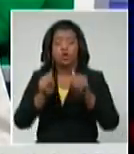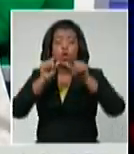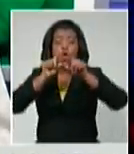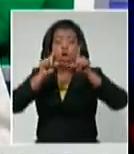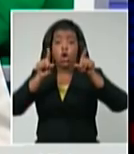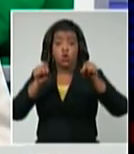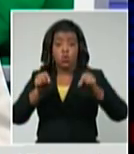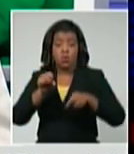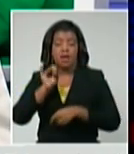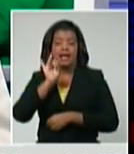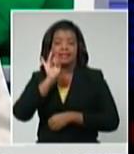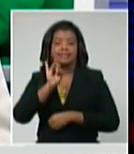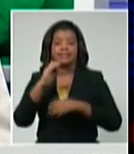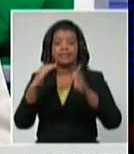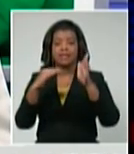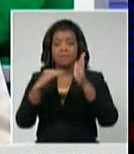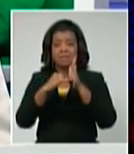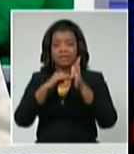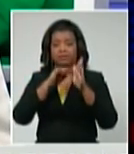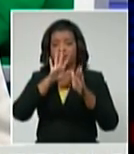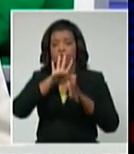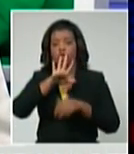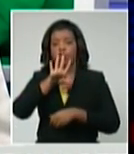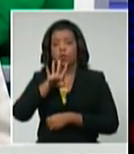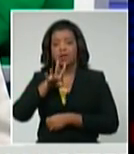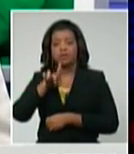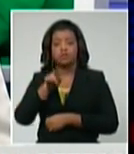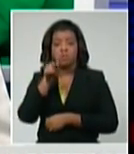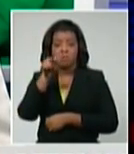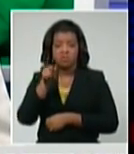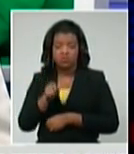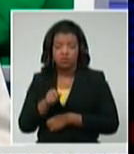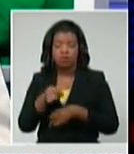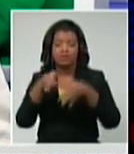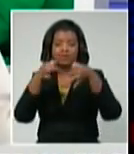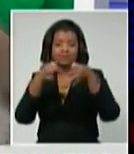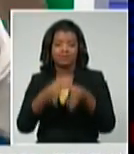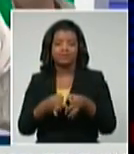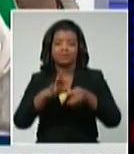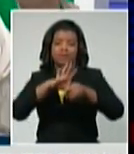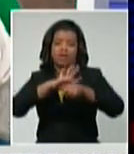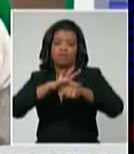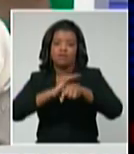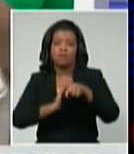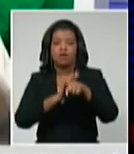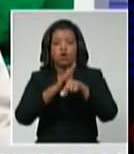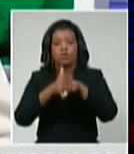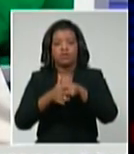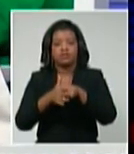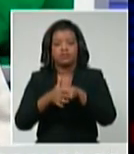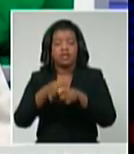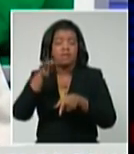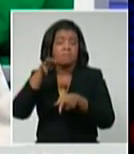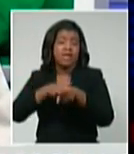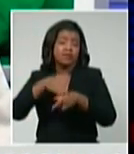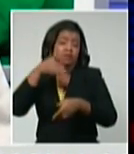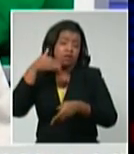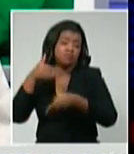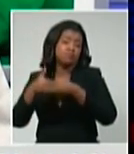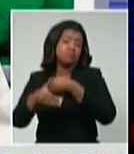7.541 pacientes diagnosticados con la COVID-19 desde el 11 de marzo, que siempre